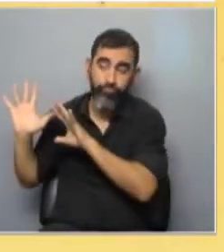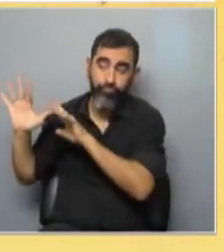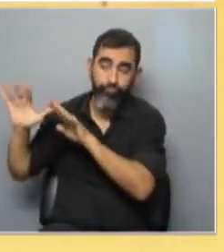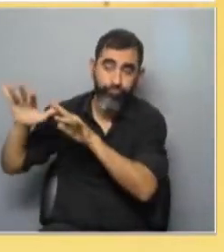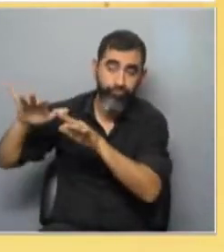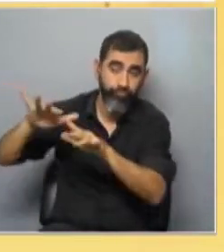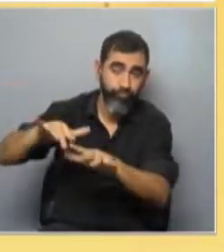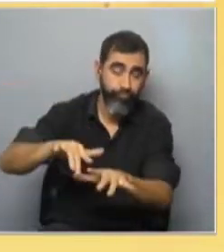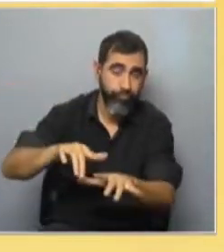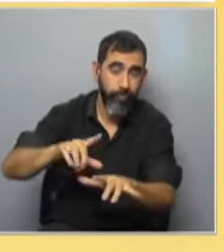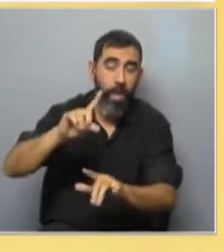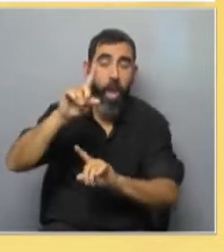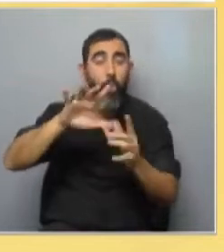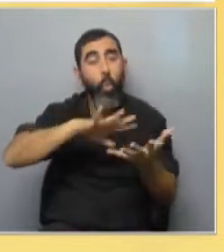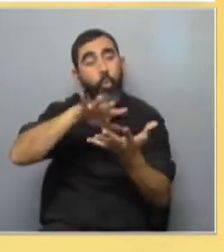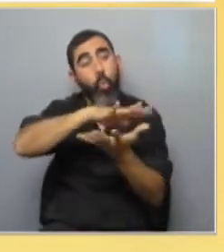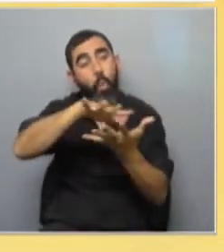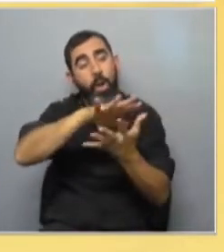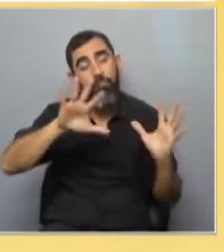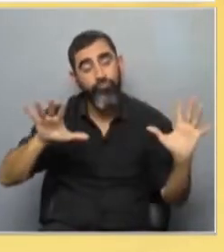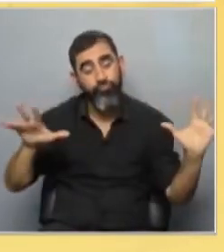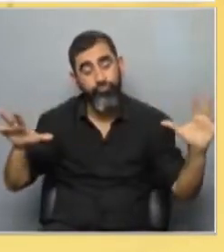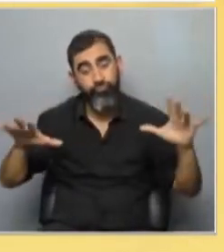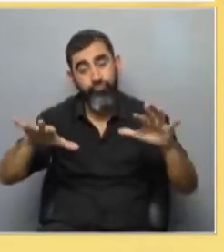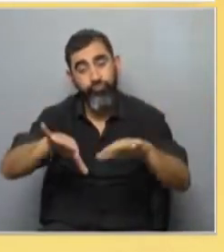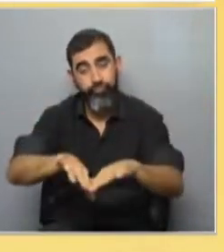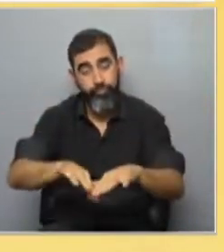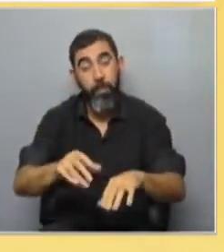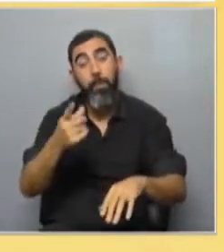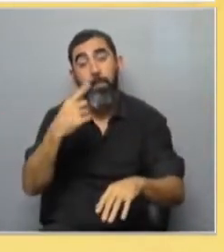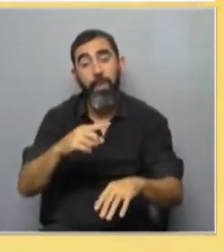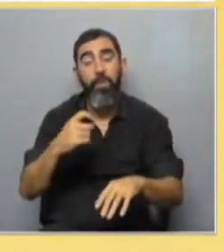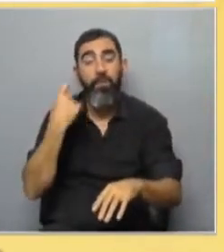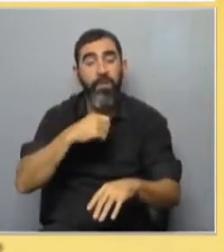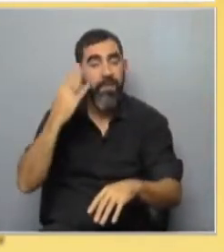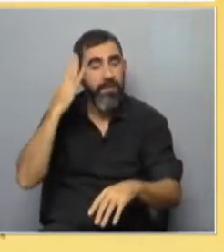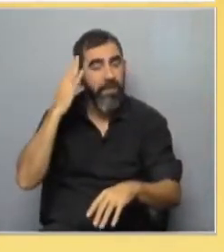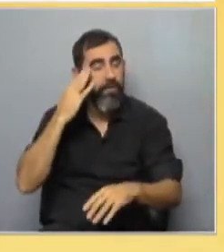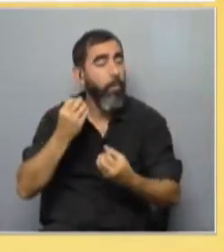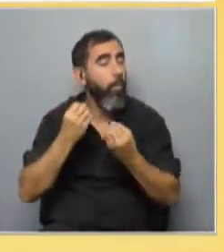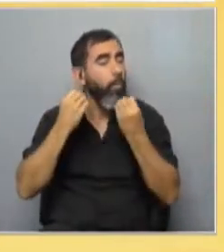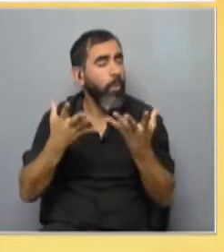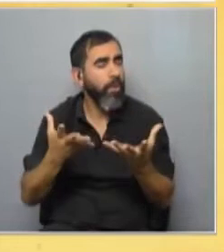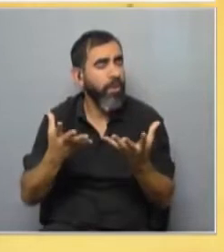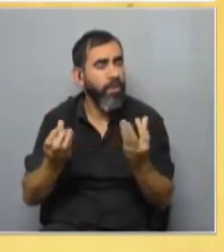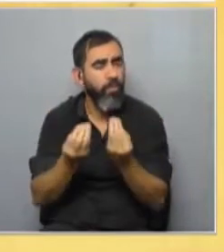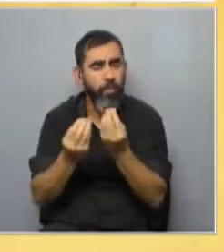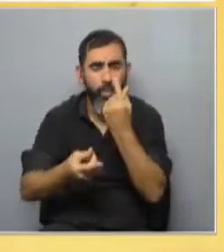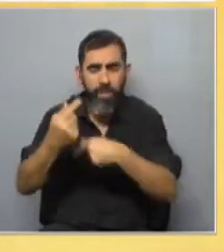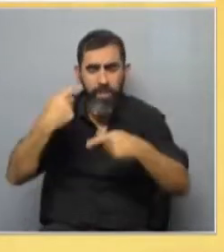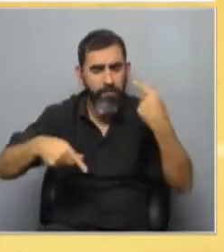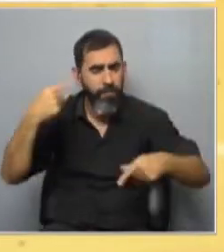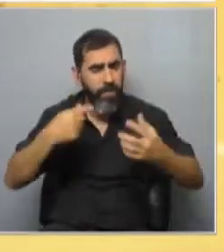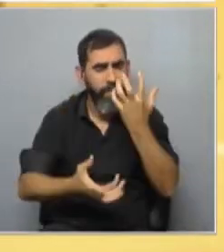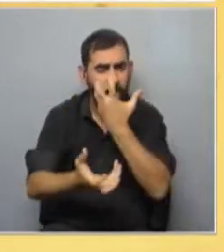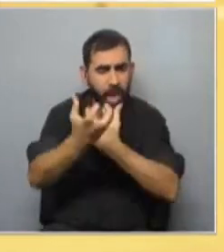huesos depositados en algún otro lugar y los acumuló ahí. De todas maneras, nos queda saber por qué había tantas especies y